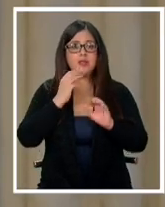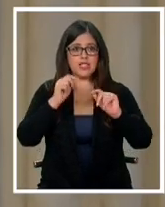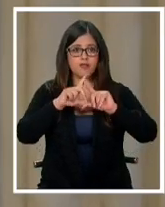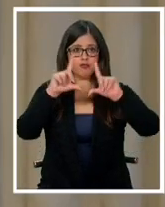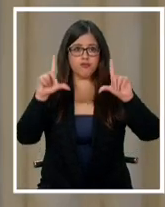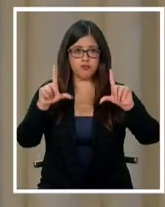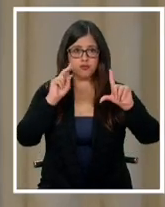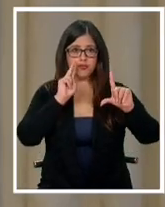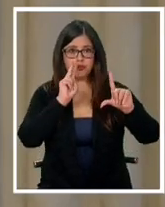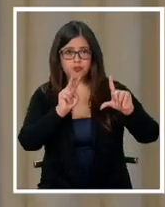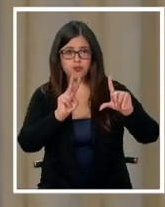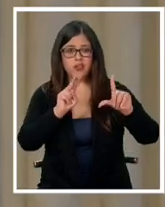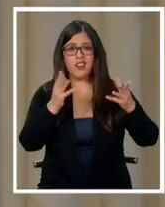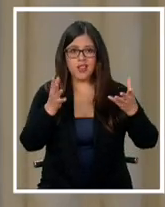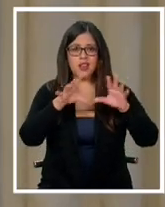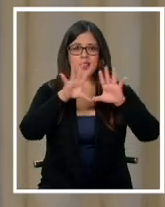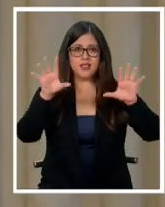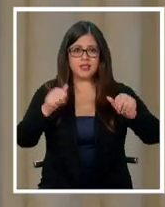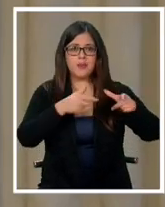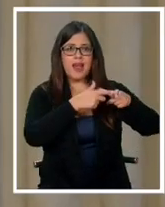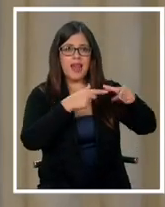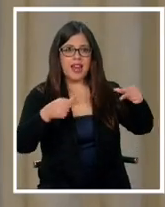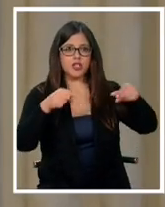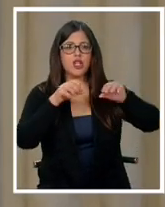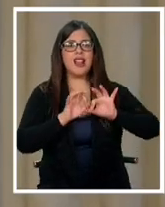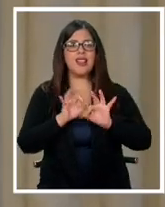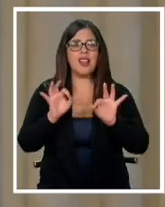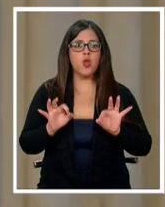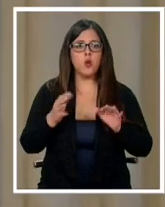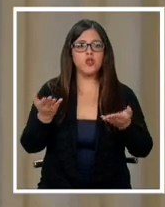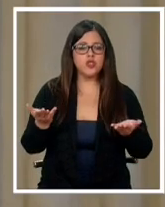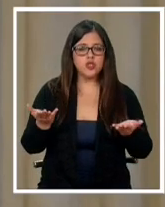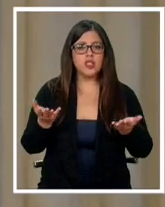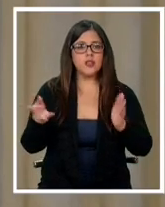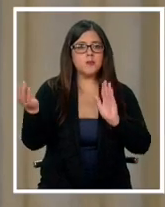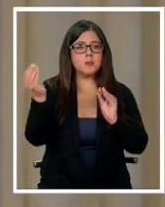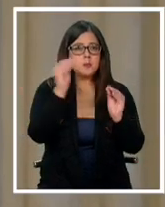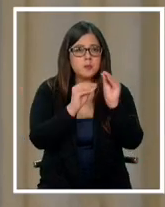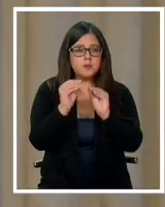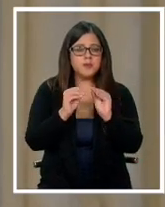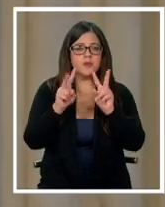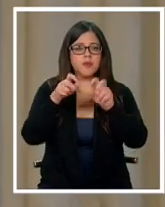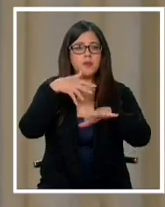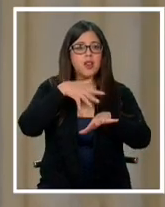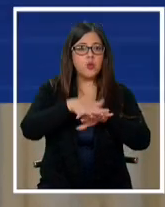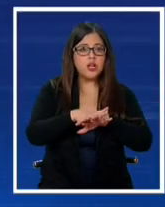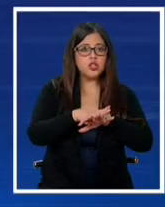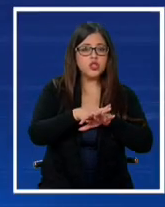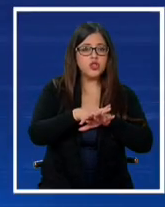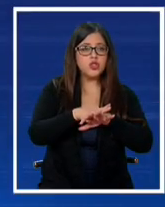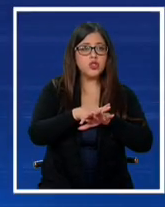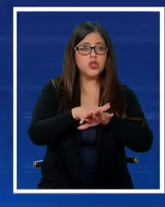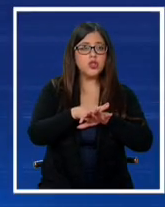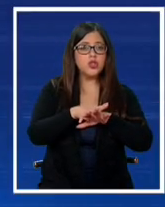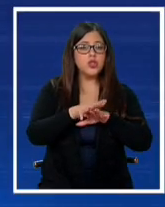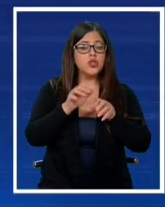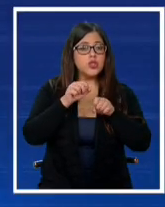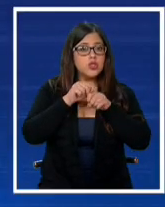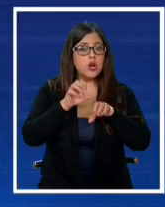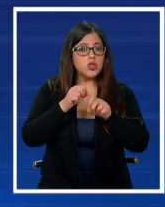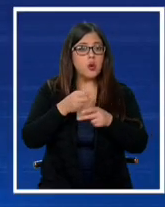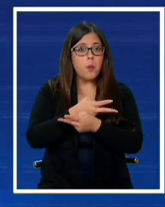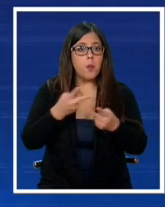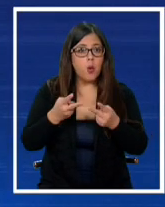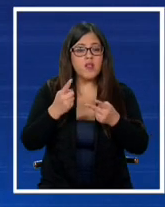preparada se habla de este sistema nacional de educación que integrará desde la educación pública hasta la educación superior